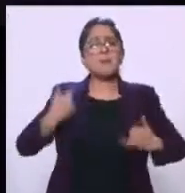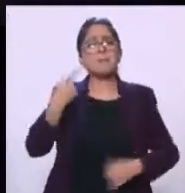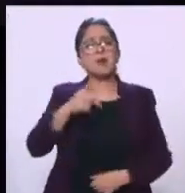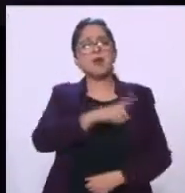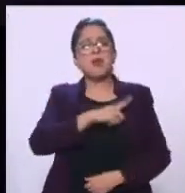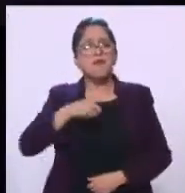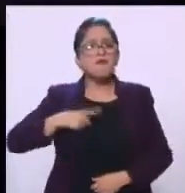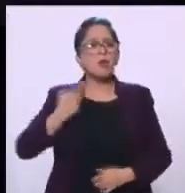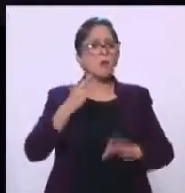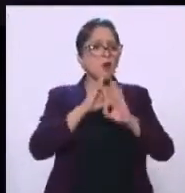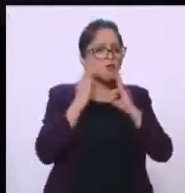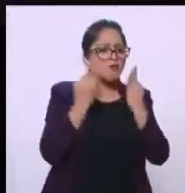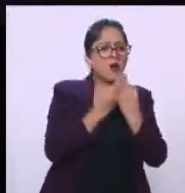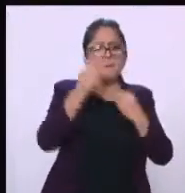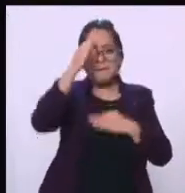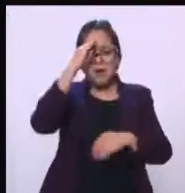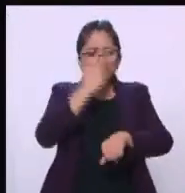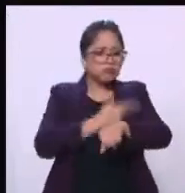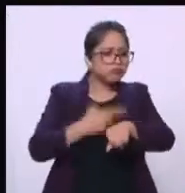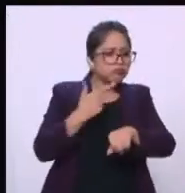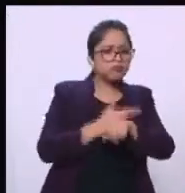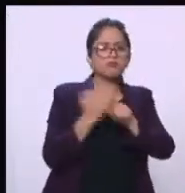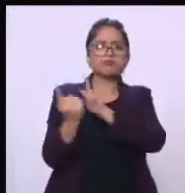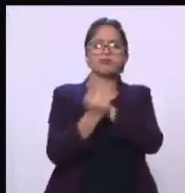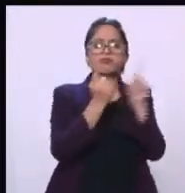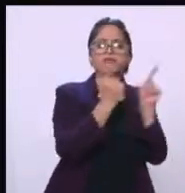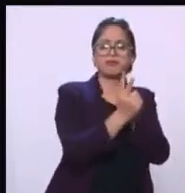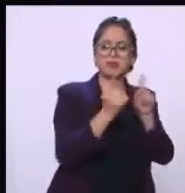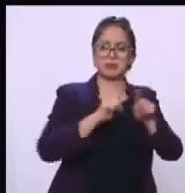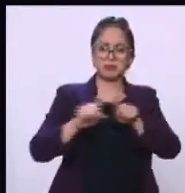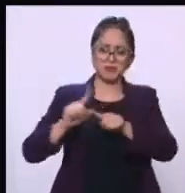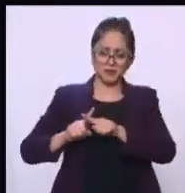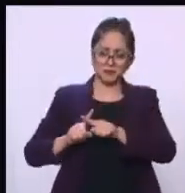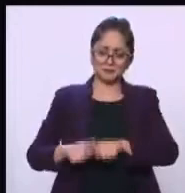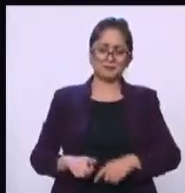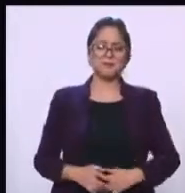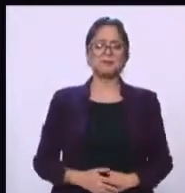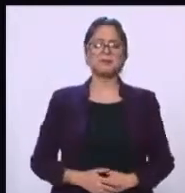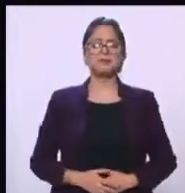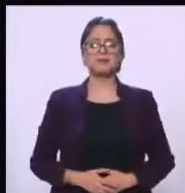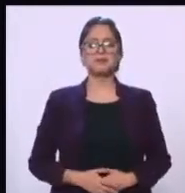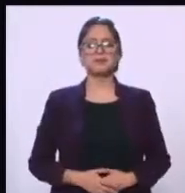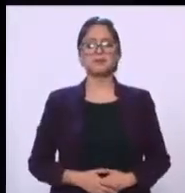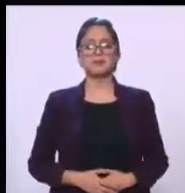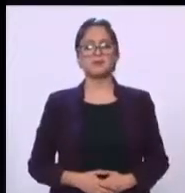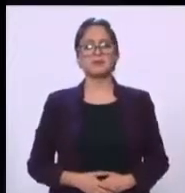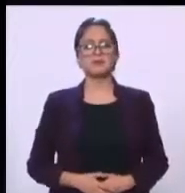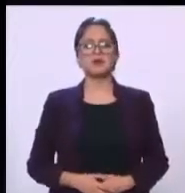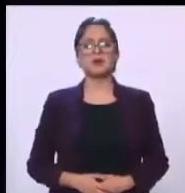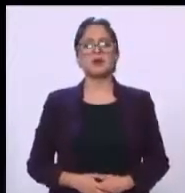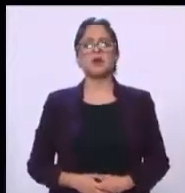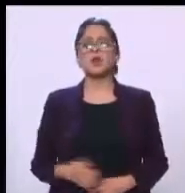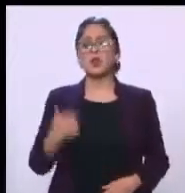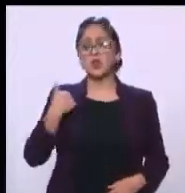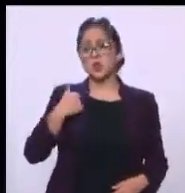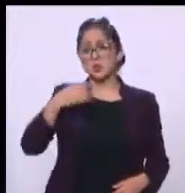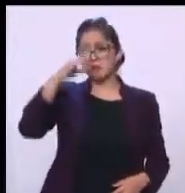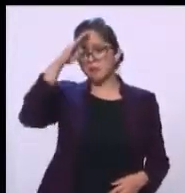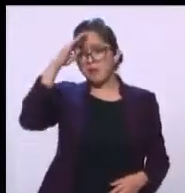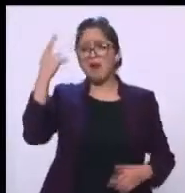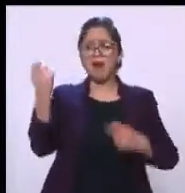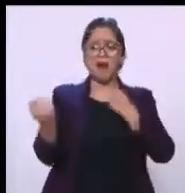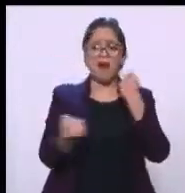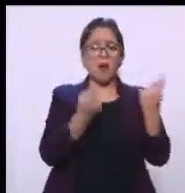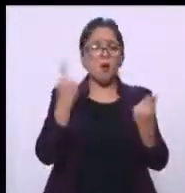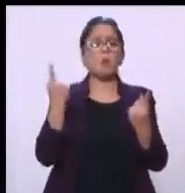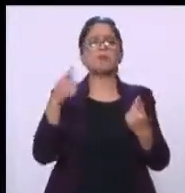con ellas. Ahora, me imagino que hay diagnósticos que tienen que ver con el grupo en sí mismo, una especie de paraguas, y otros que